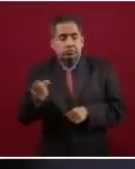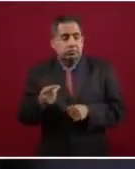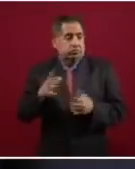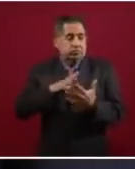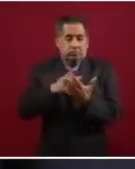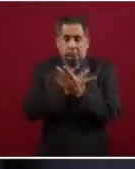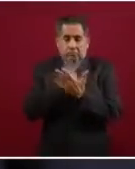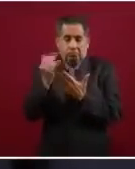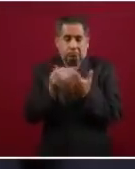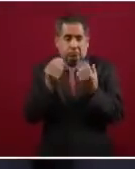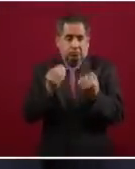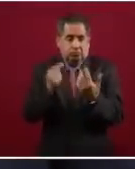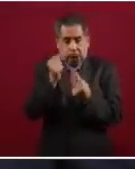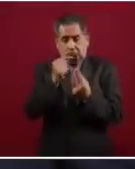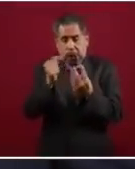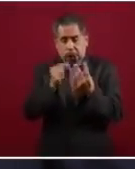proyectos